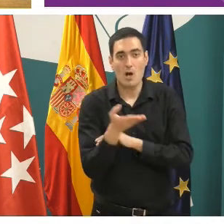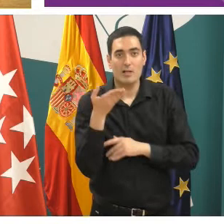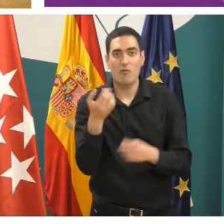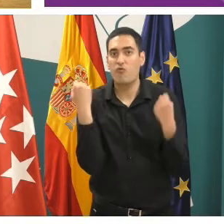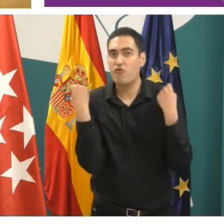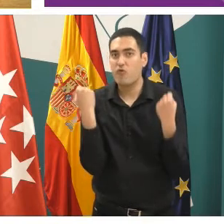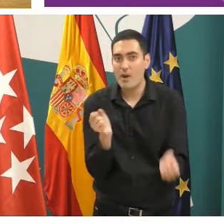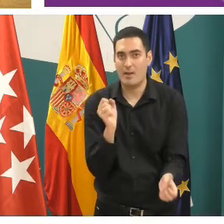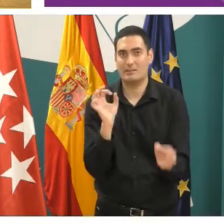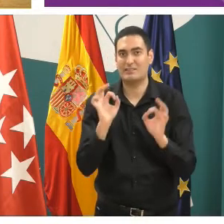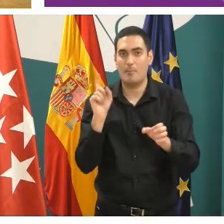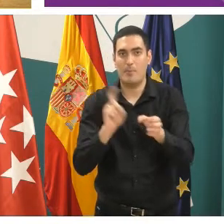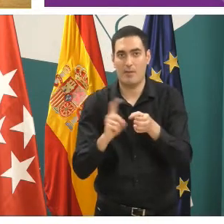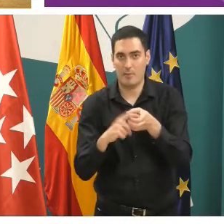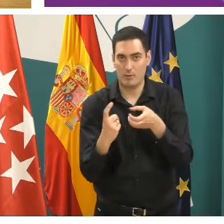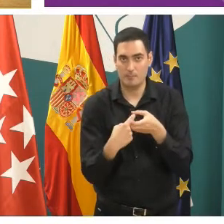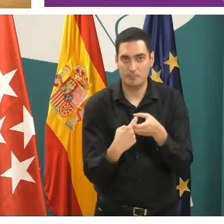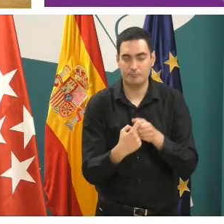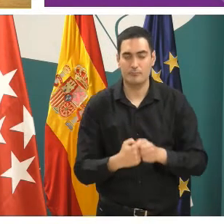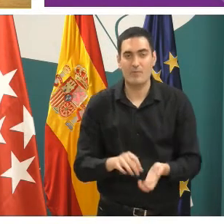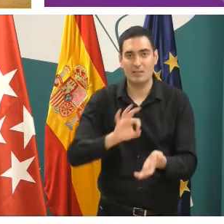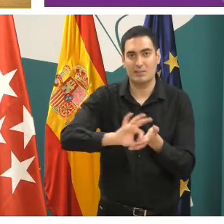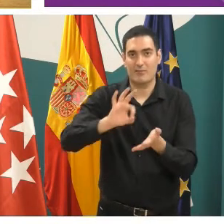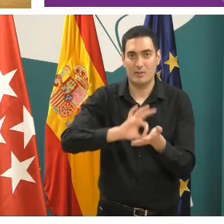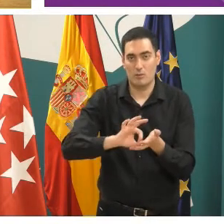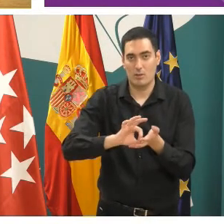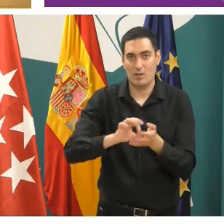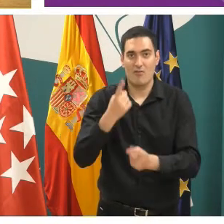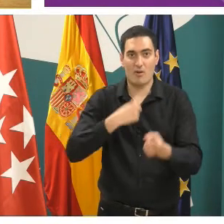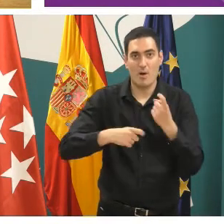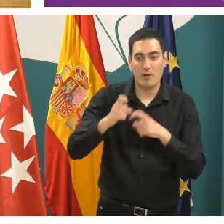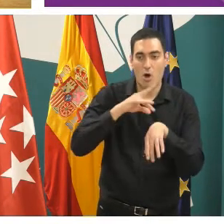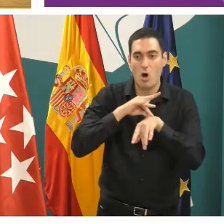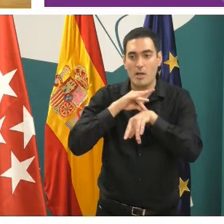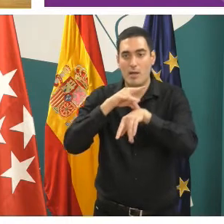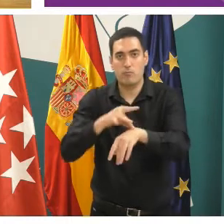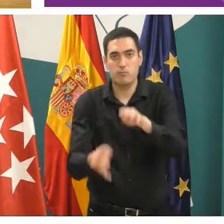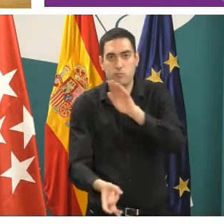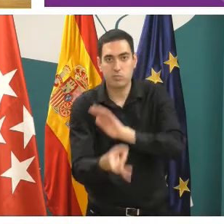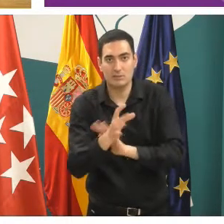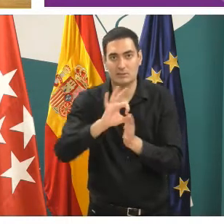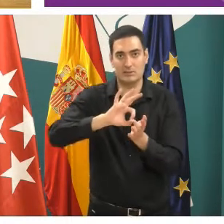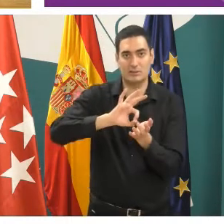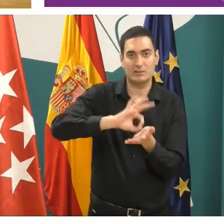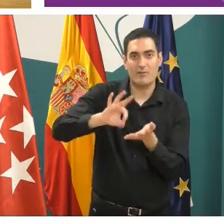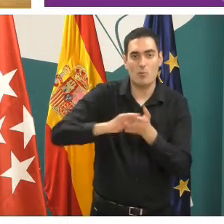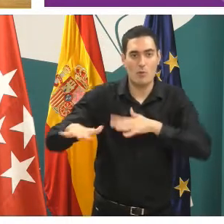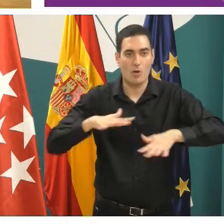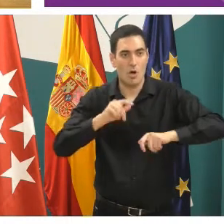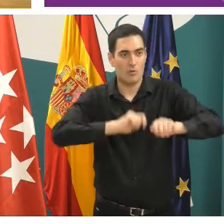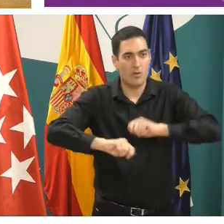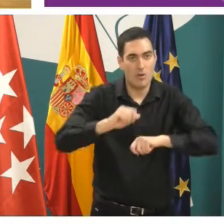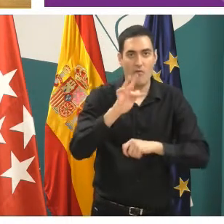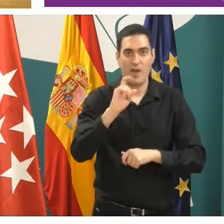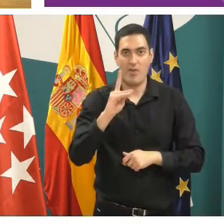de la participación. Se crean servicios como la información y orientación, servicios del movimiento asociativo, de FEDE, de